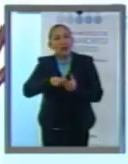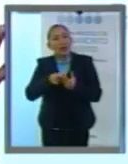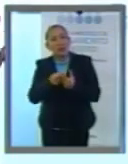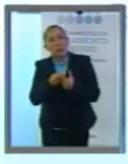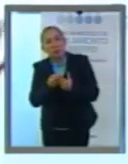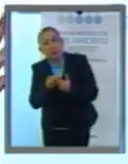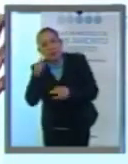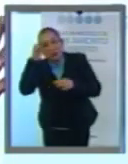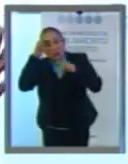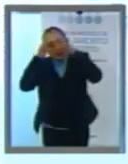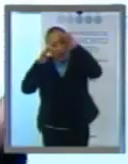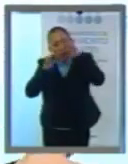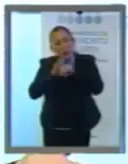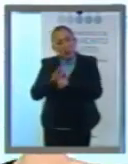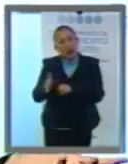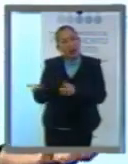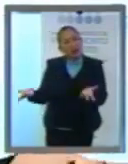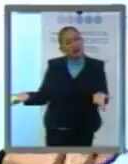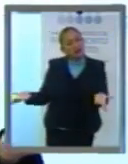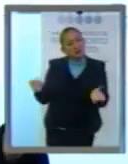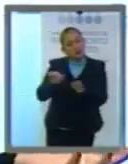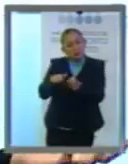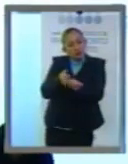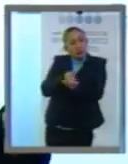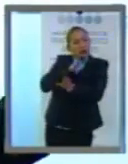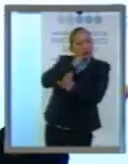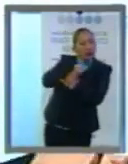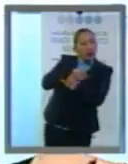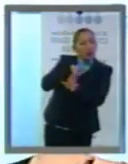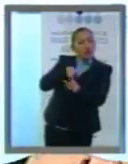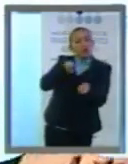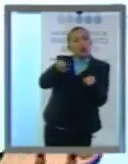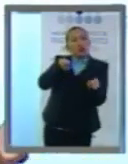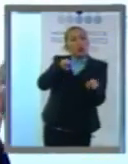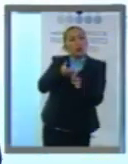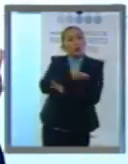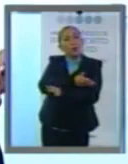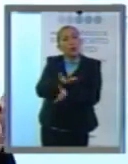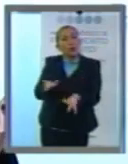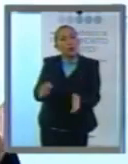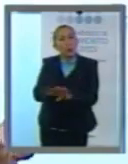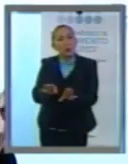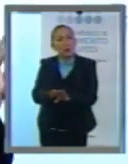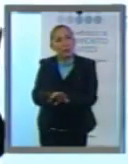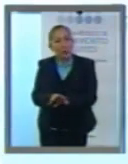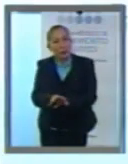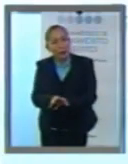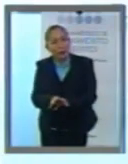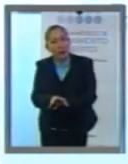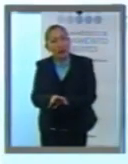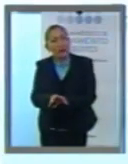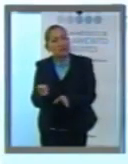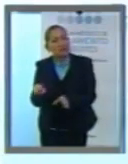pensar cuáles son los supuestos detrás de los cuales estamos regulando. Y esto quiere decir,